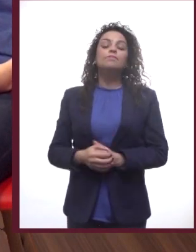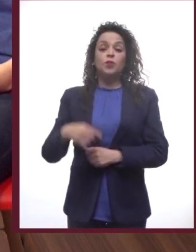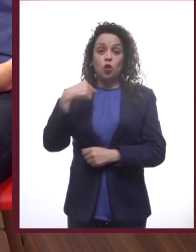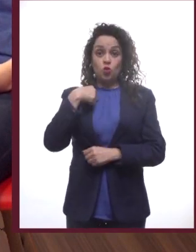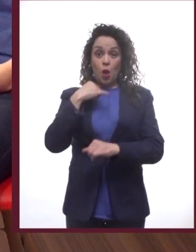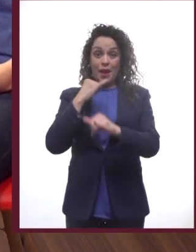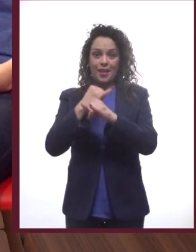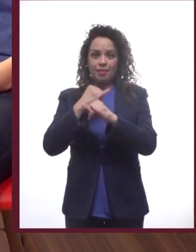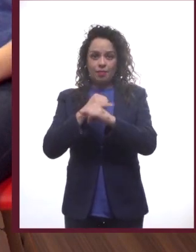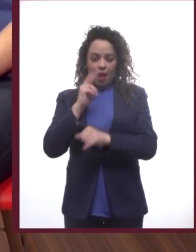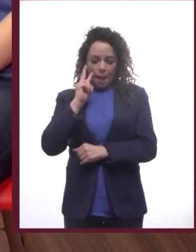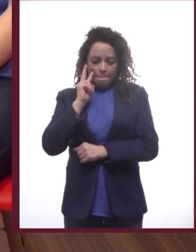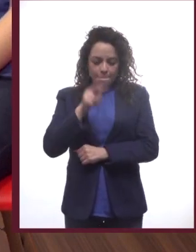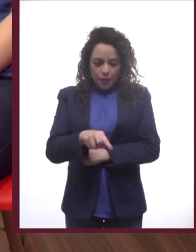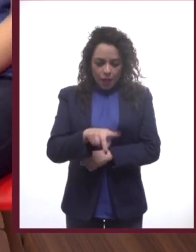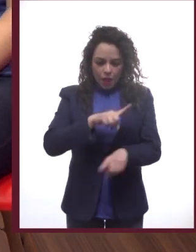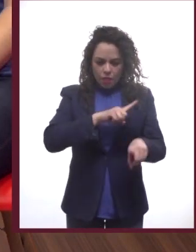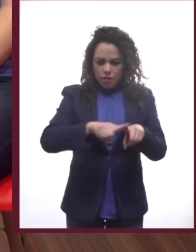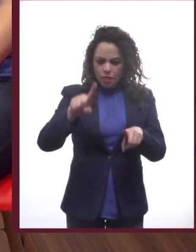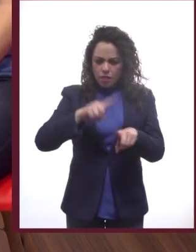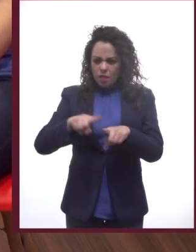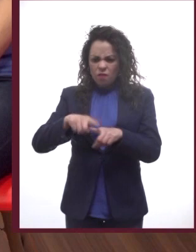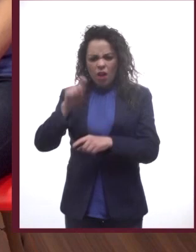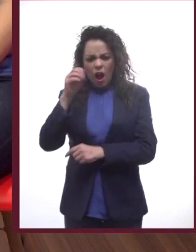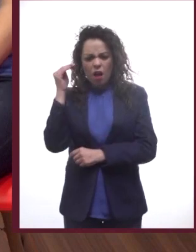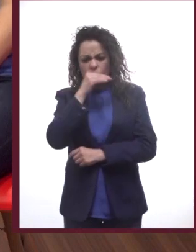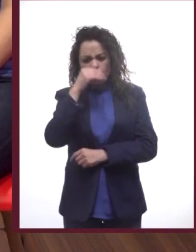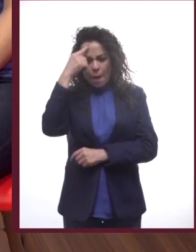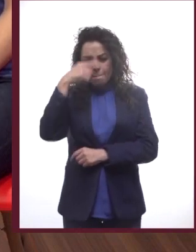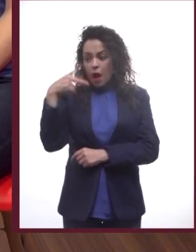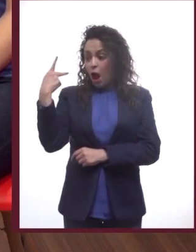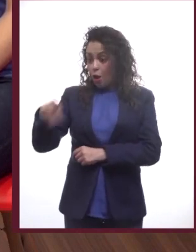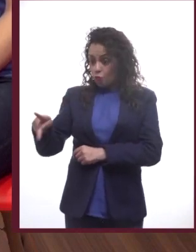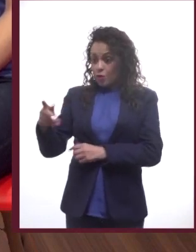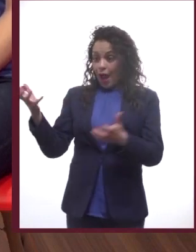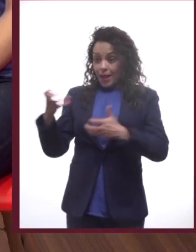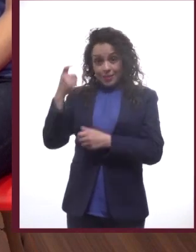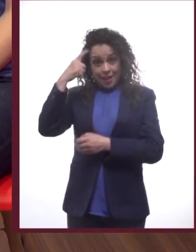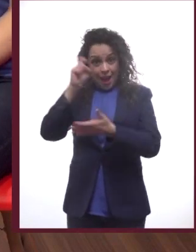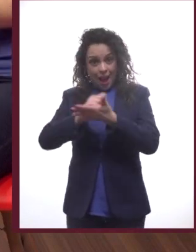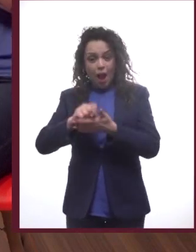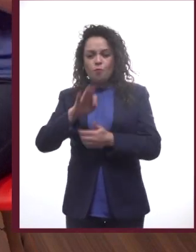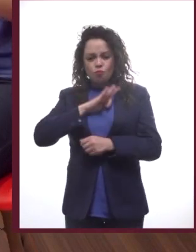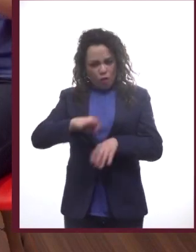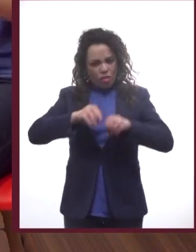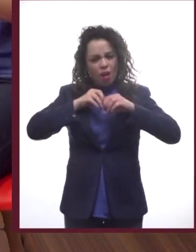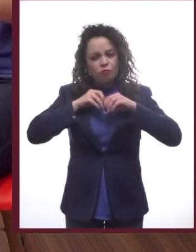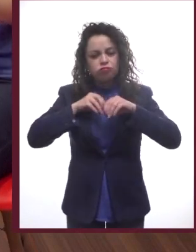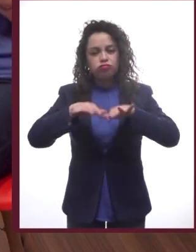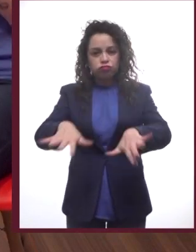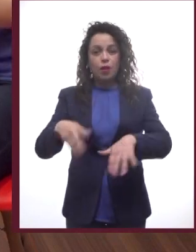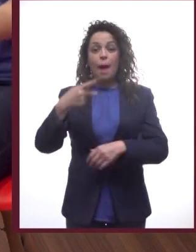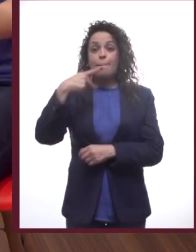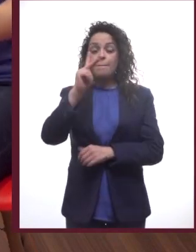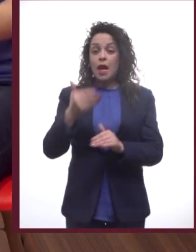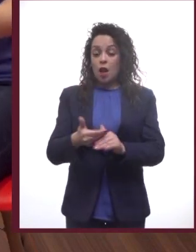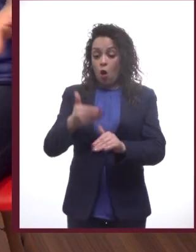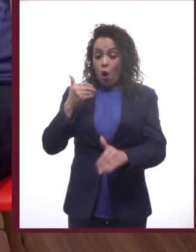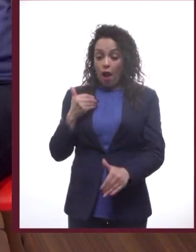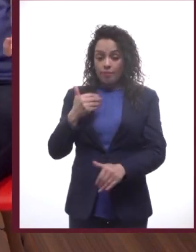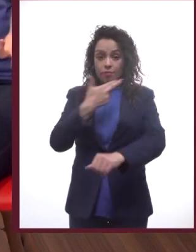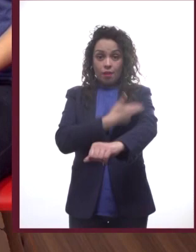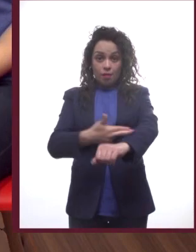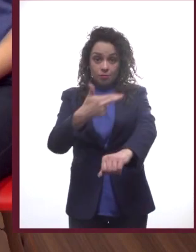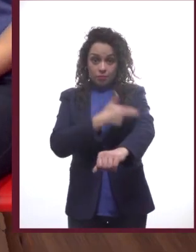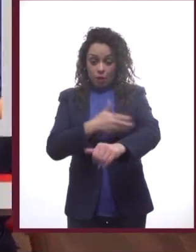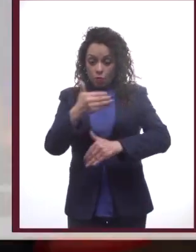Yo me eché un clavado en internet y encontré varias opciones gratuitas para publicar tus textos. No olvides seguir todo el proceso